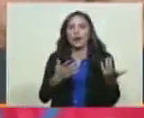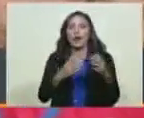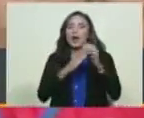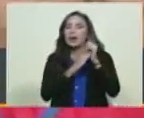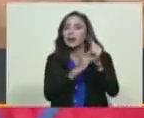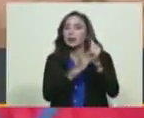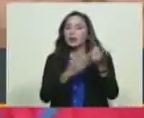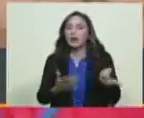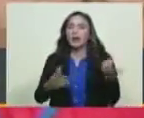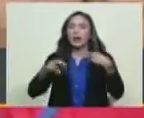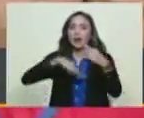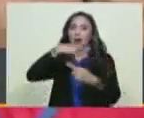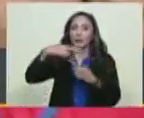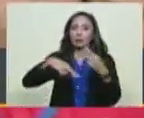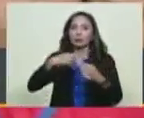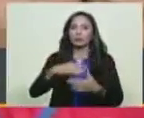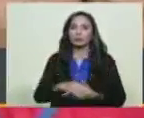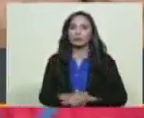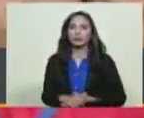revolución bolivariana